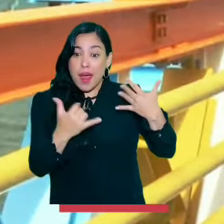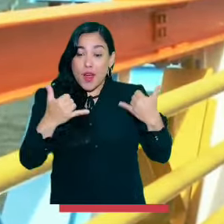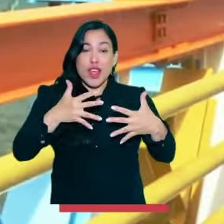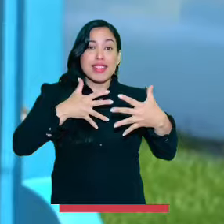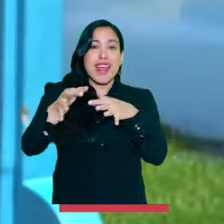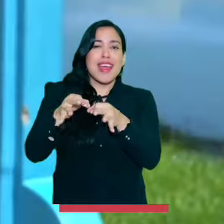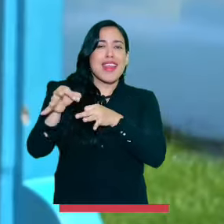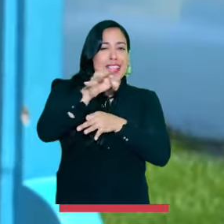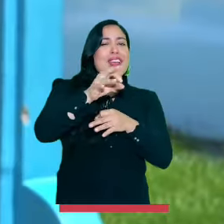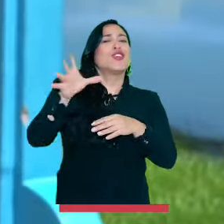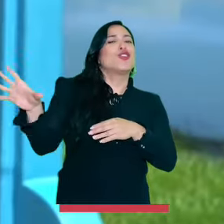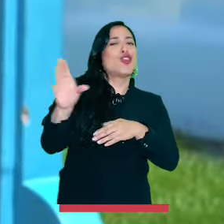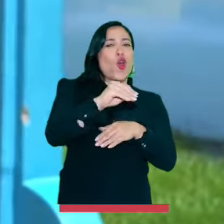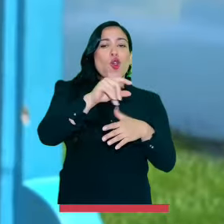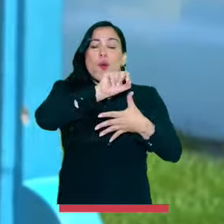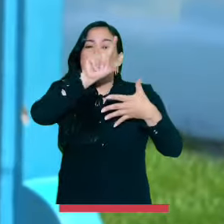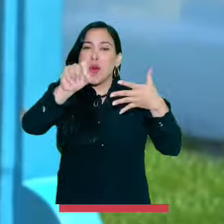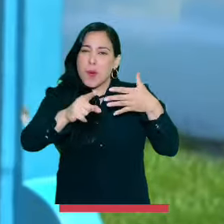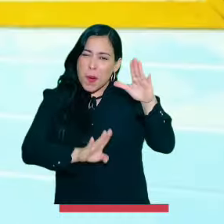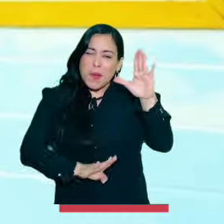Santa Catalina. Avanzando con consulta previa en